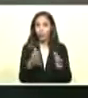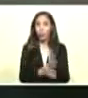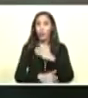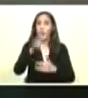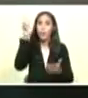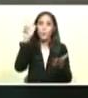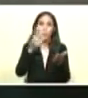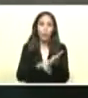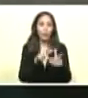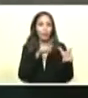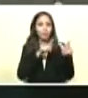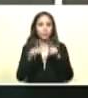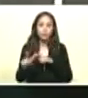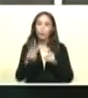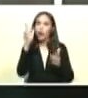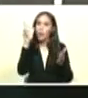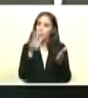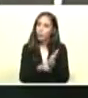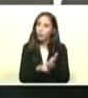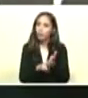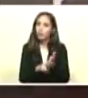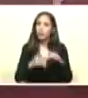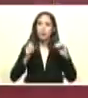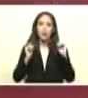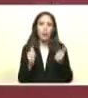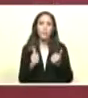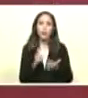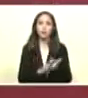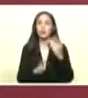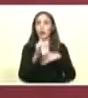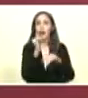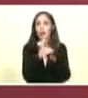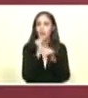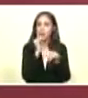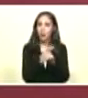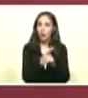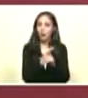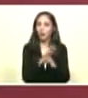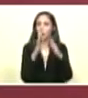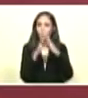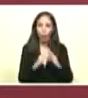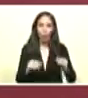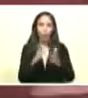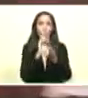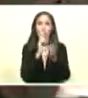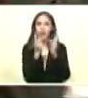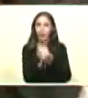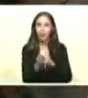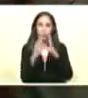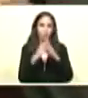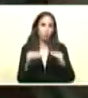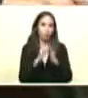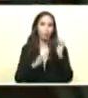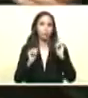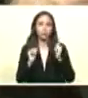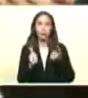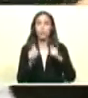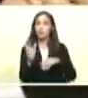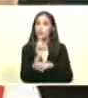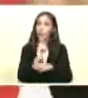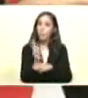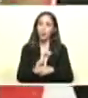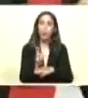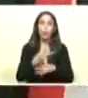la autorización y que por vía de internet y las redes se vaya inmediatamente la